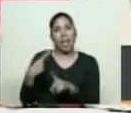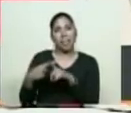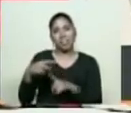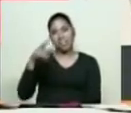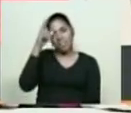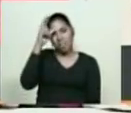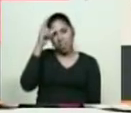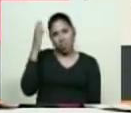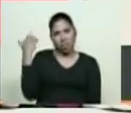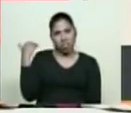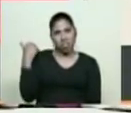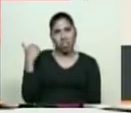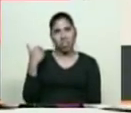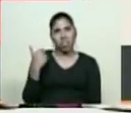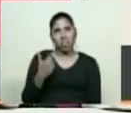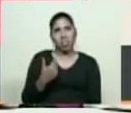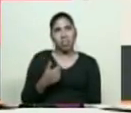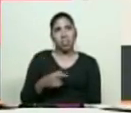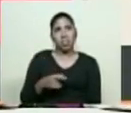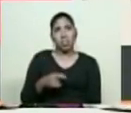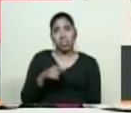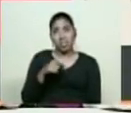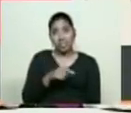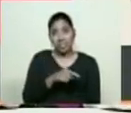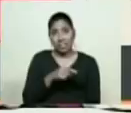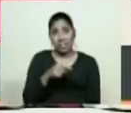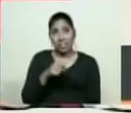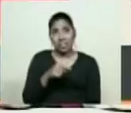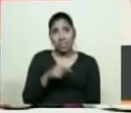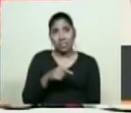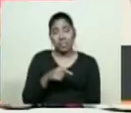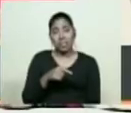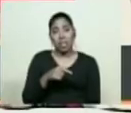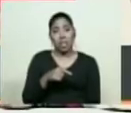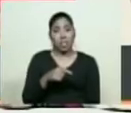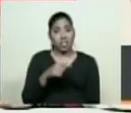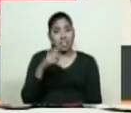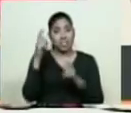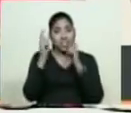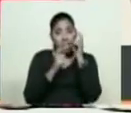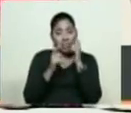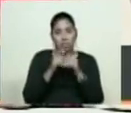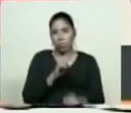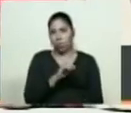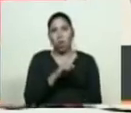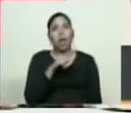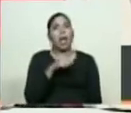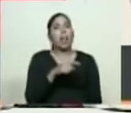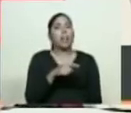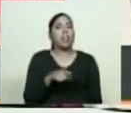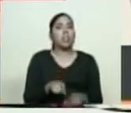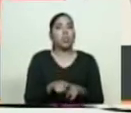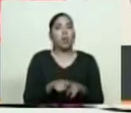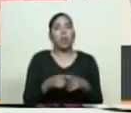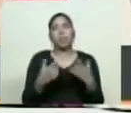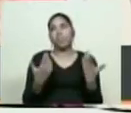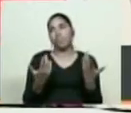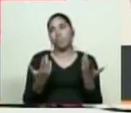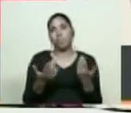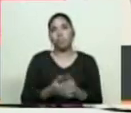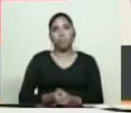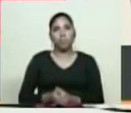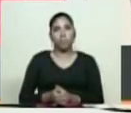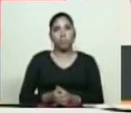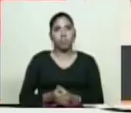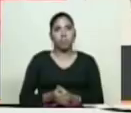ahí está. Henry Falcón es chavista. No, Henry Falcón es un traidor al chavismo. Absolutamente traidor al chavismo. ¿Qué es lo que pasa? Que los